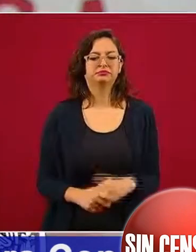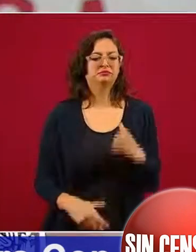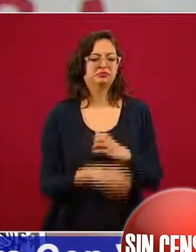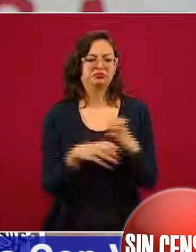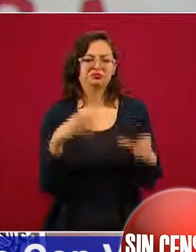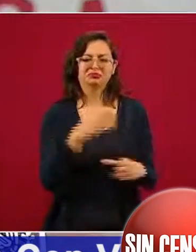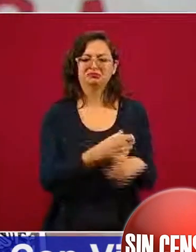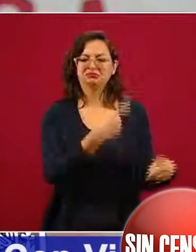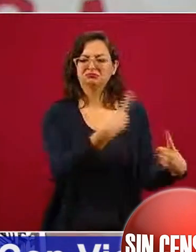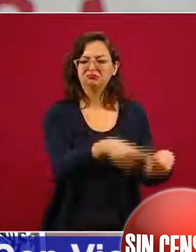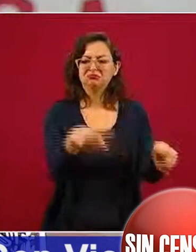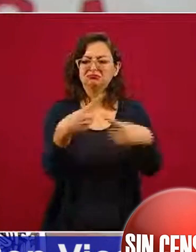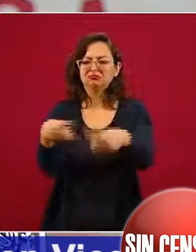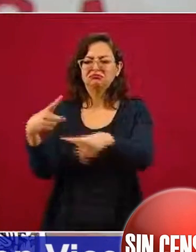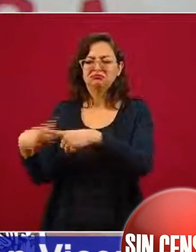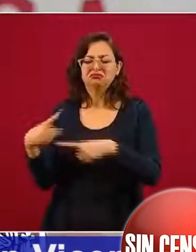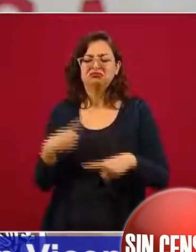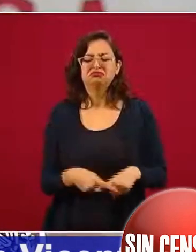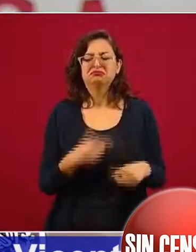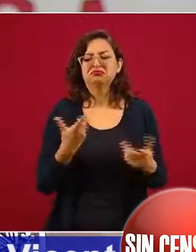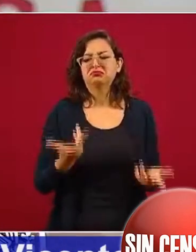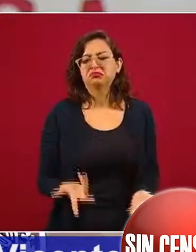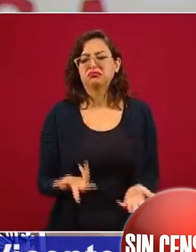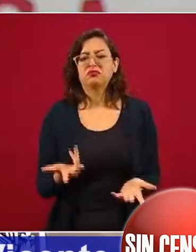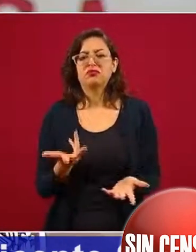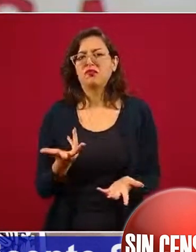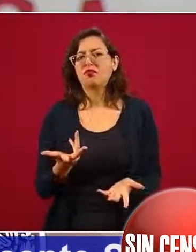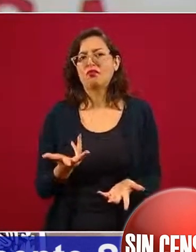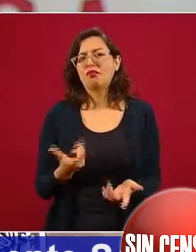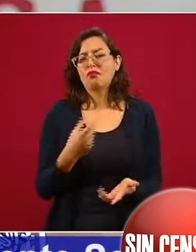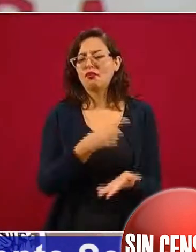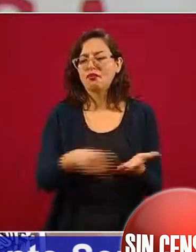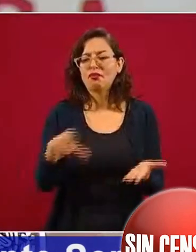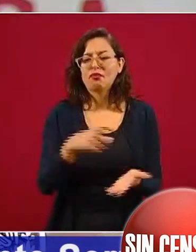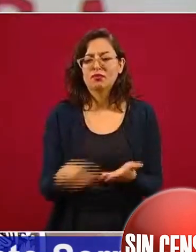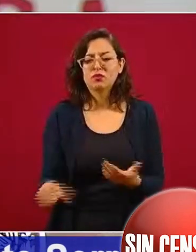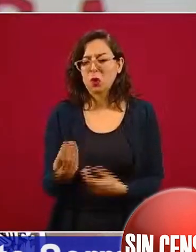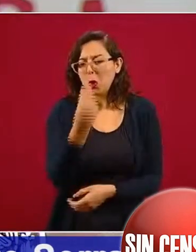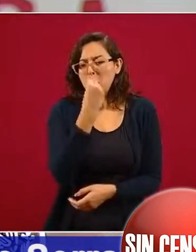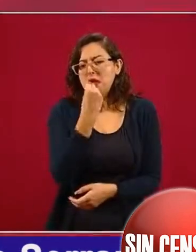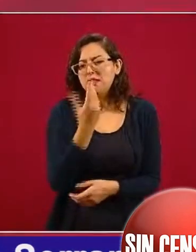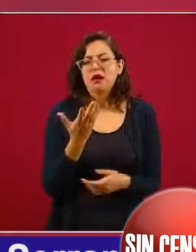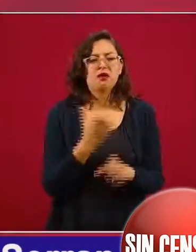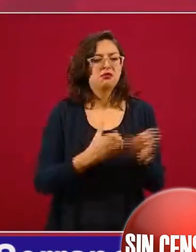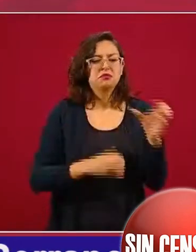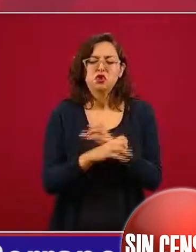productos. En la mayoría de los casos son productos básicos,